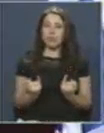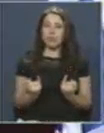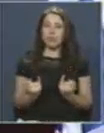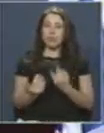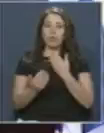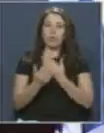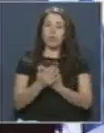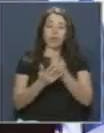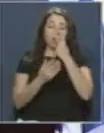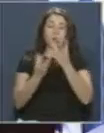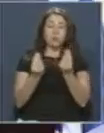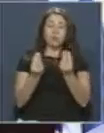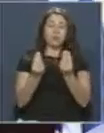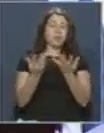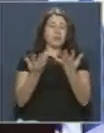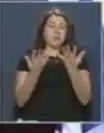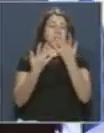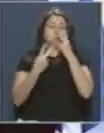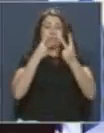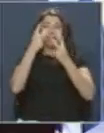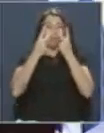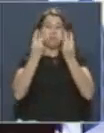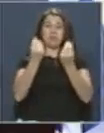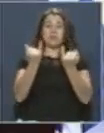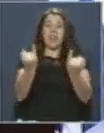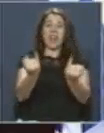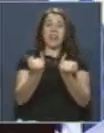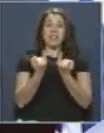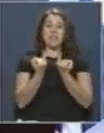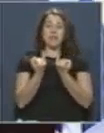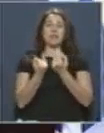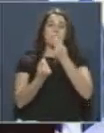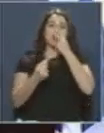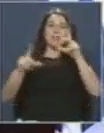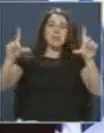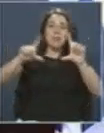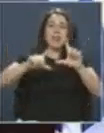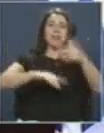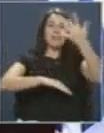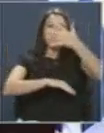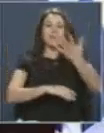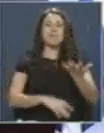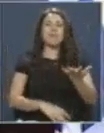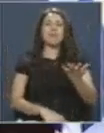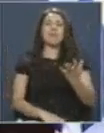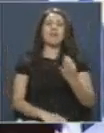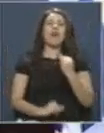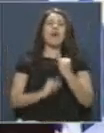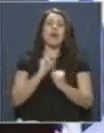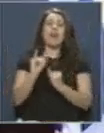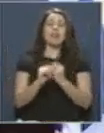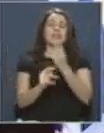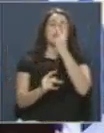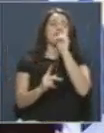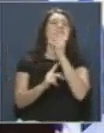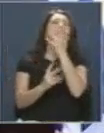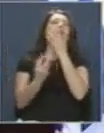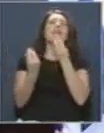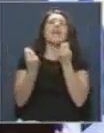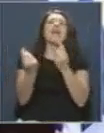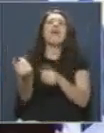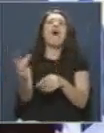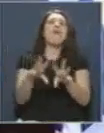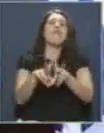este bombardeo de información que llega a través de los medios de comunicación y estas imágenes ideales de la